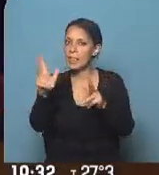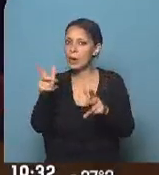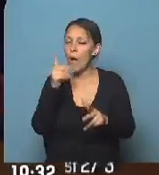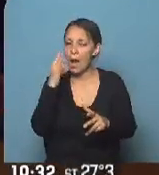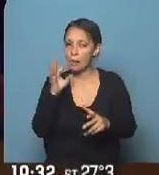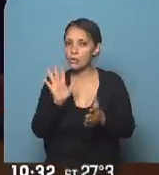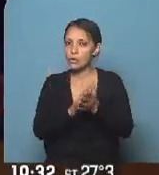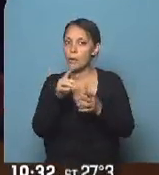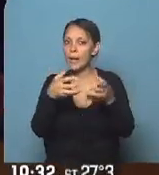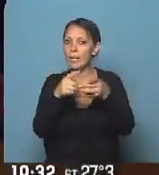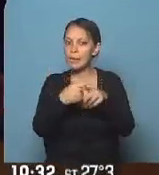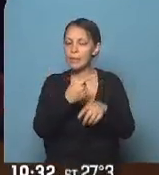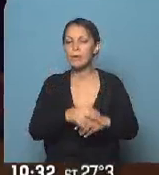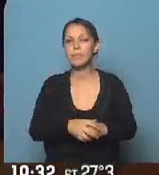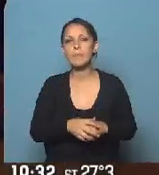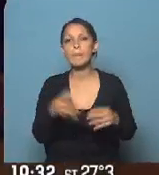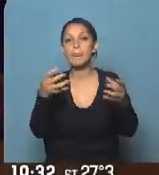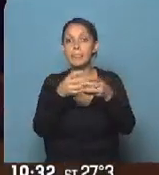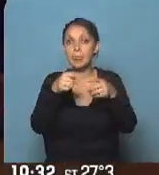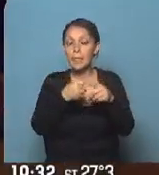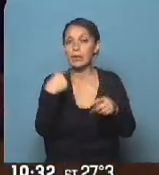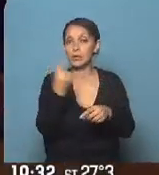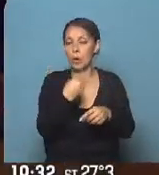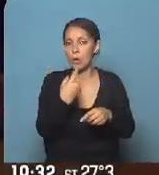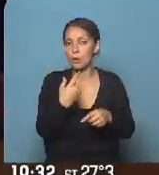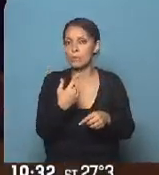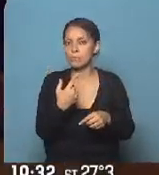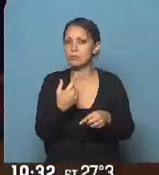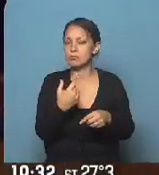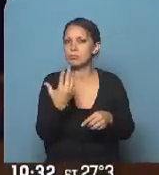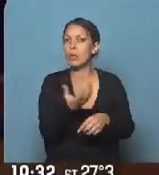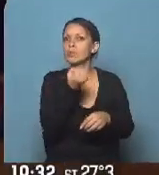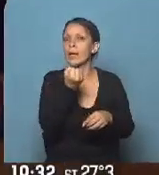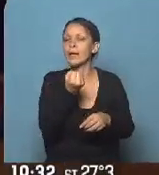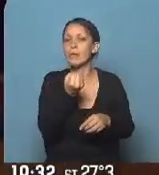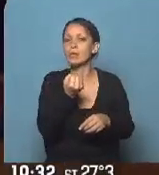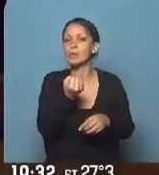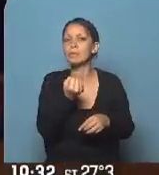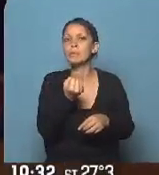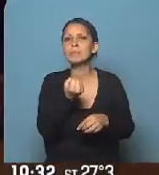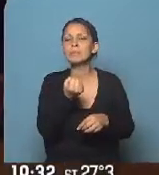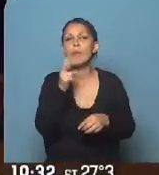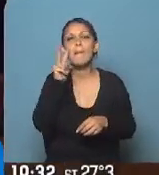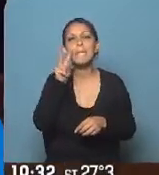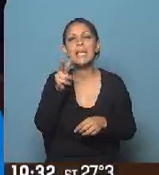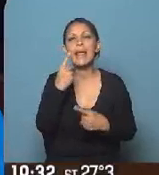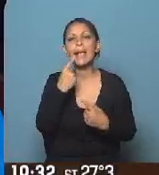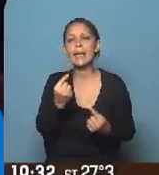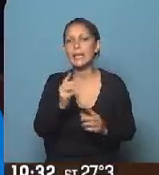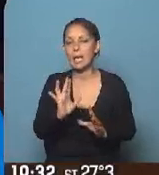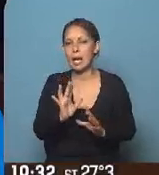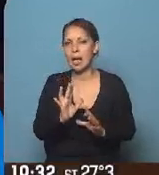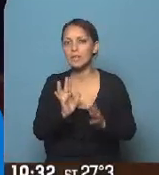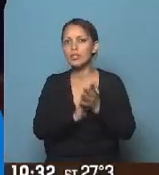eso. Nos hemos permitido, y me parece lo que tenemos que hacer todo desde la dirigencia política, tener una mirada crítica sobre lo que pasa